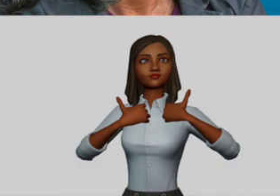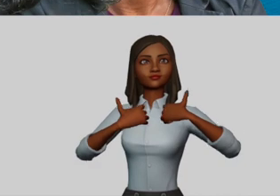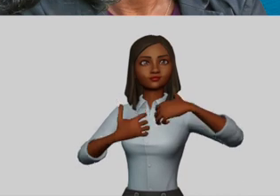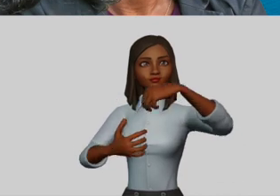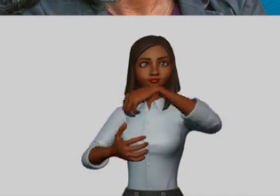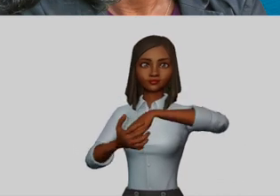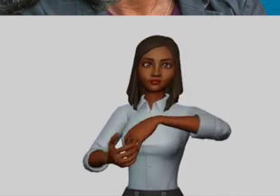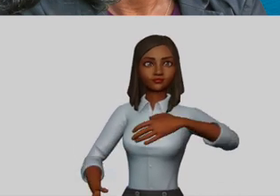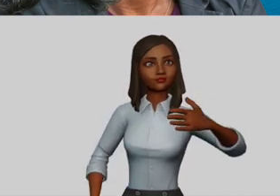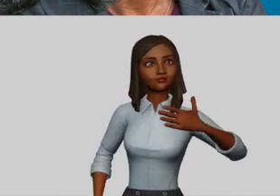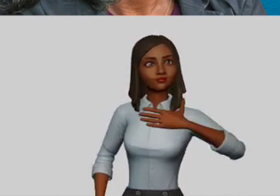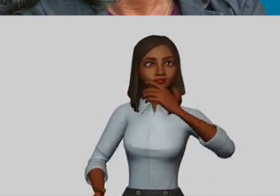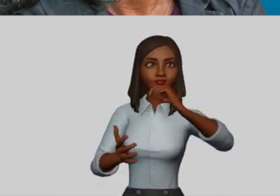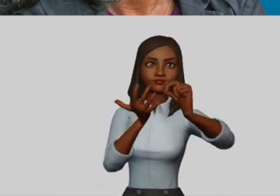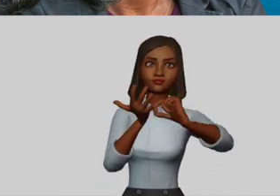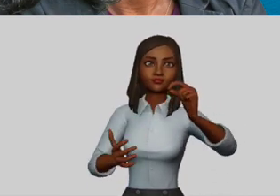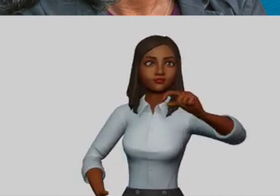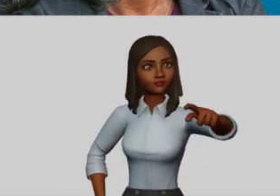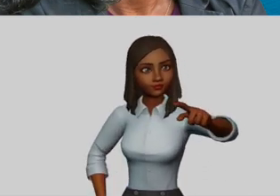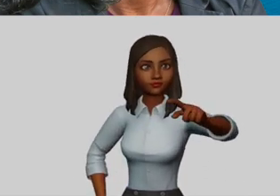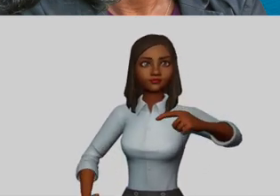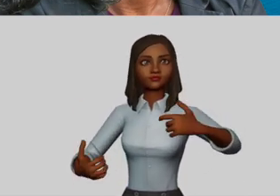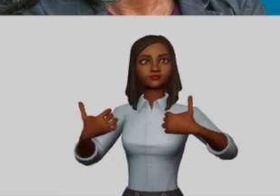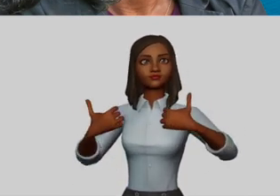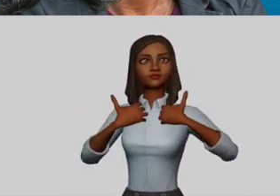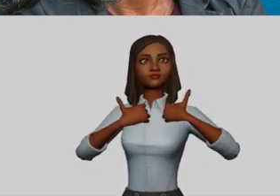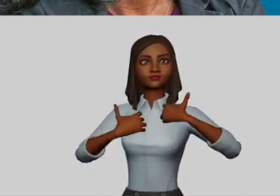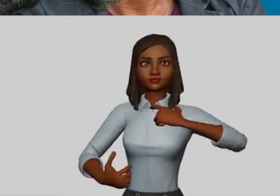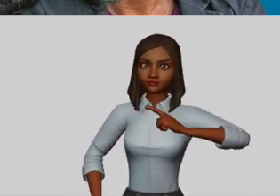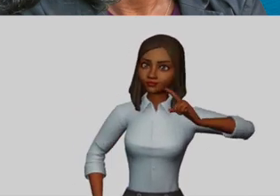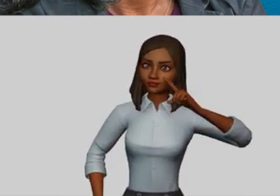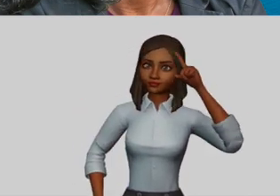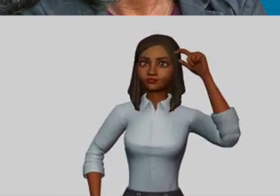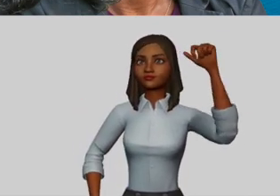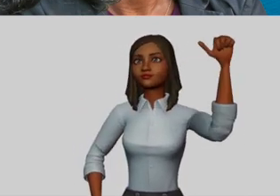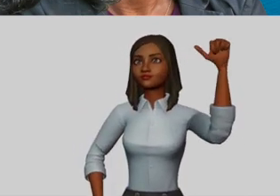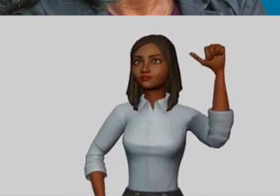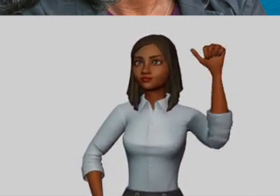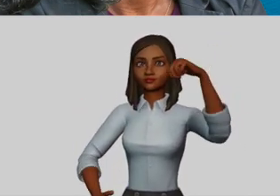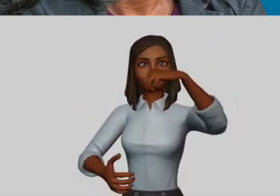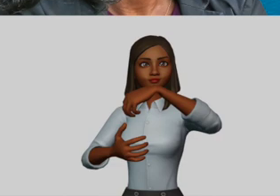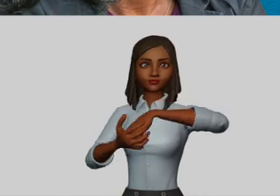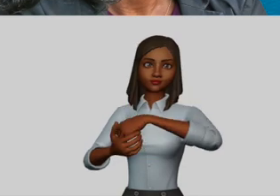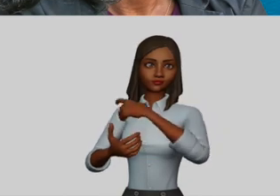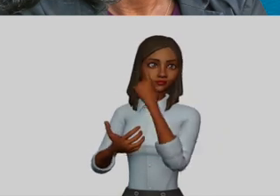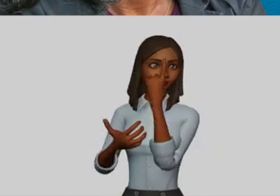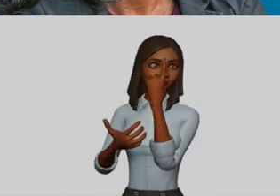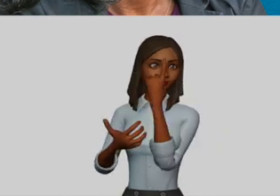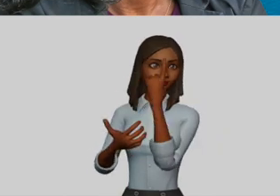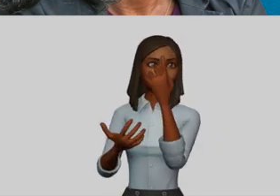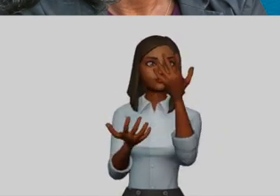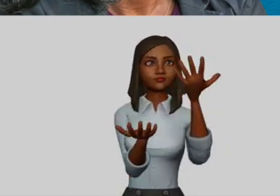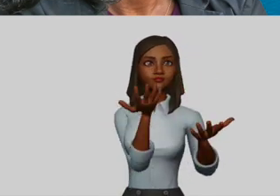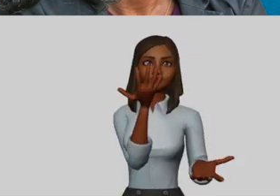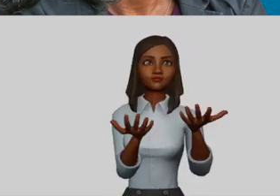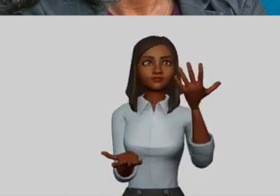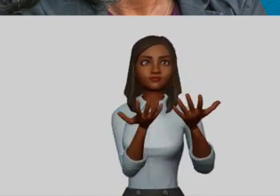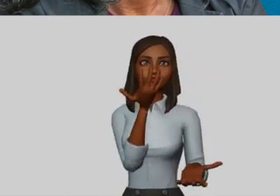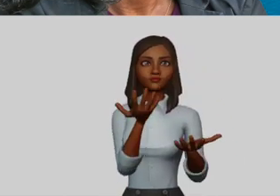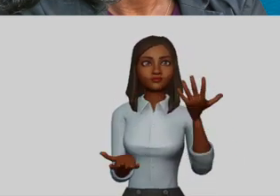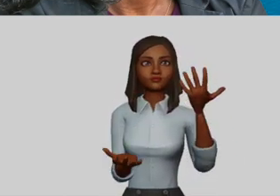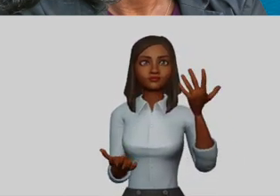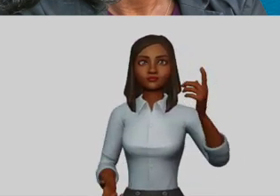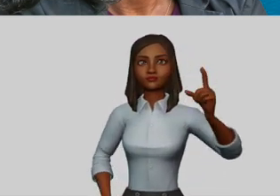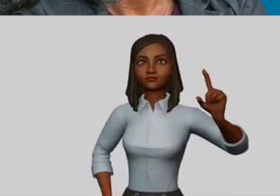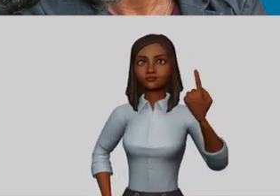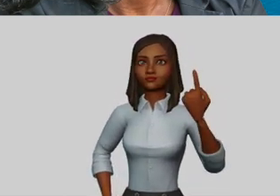son oyentes es que me dicen, yo nunca he conocido una persona sorda. Y yo, claro que tú no has conocido una persona sola. ¿Por qué?